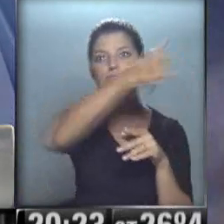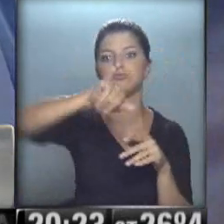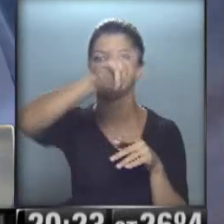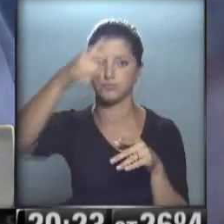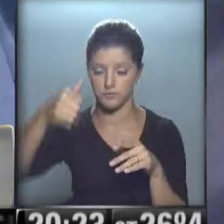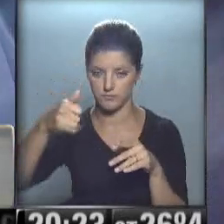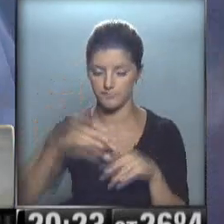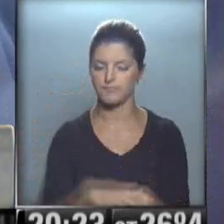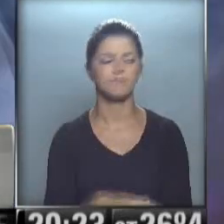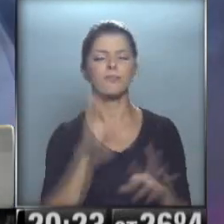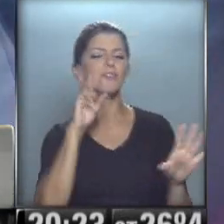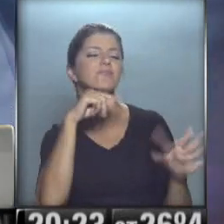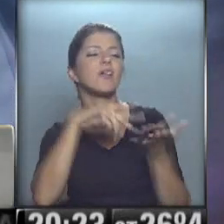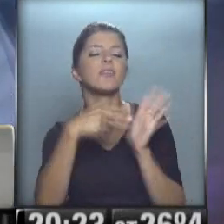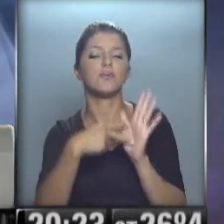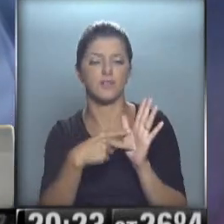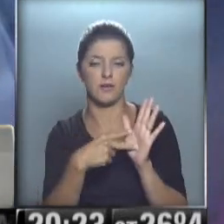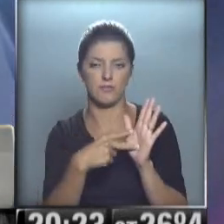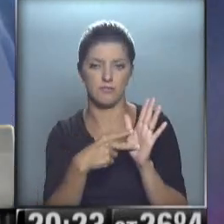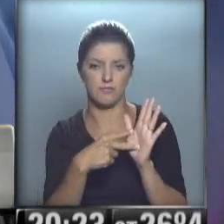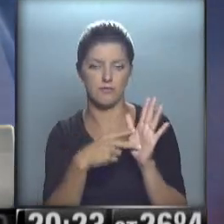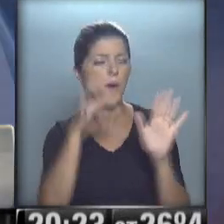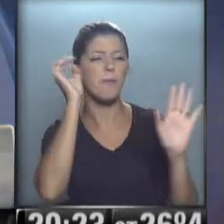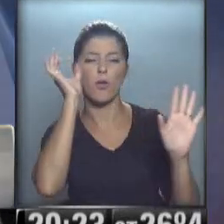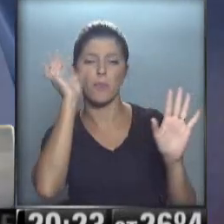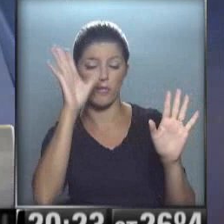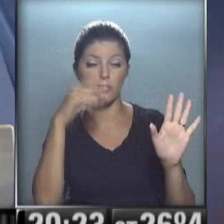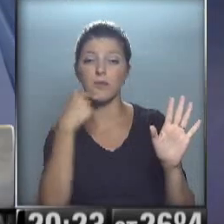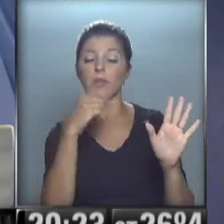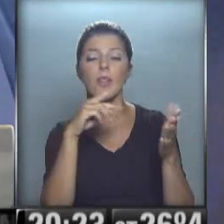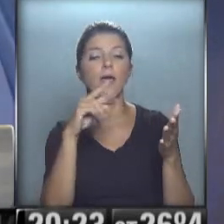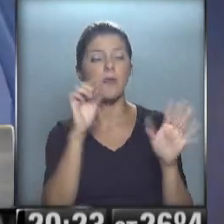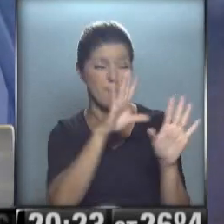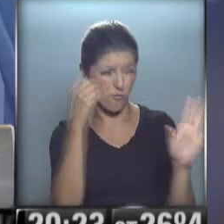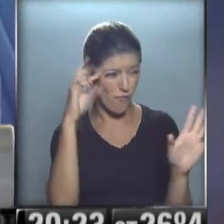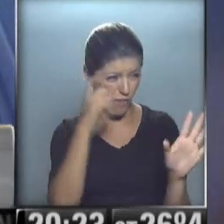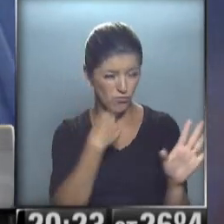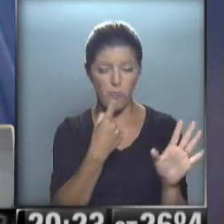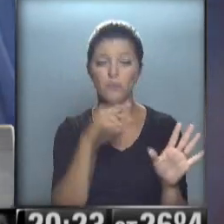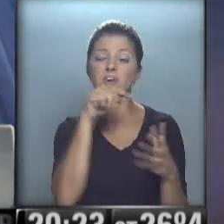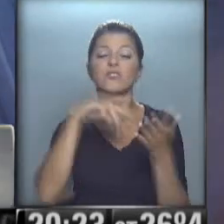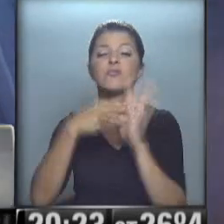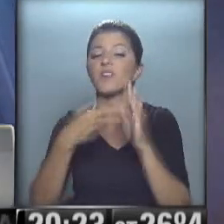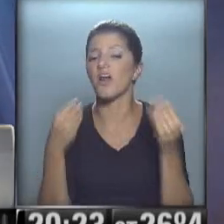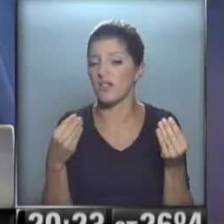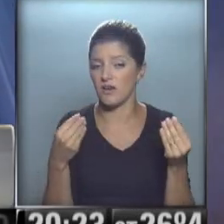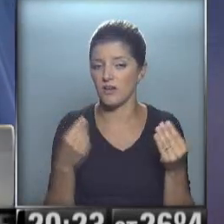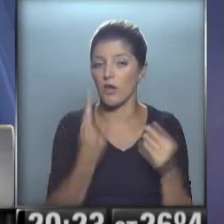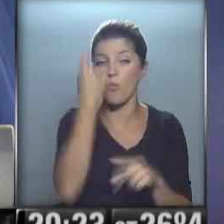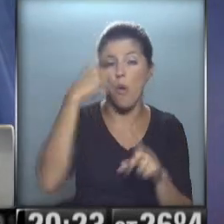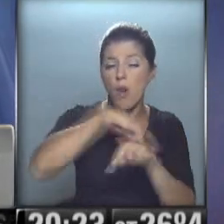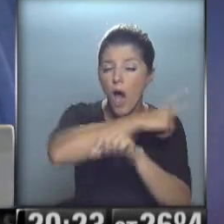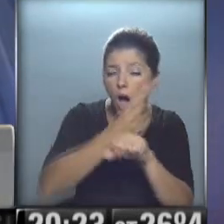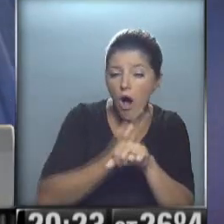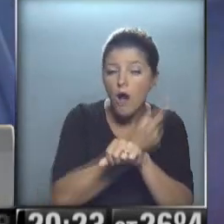¿eso qué señal daría? Disculpame esta pregunta y ya te doy. ¿Qué señal daría eso, que anduvo una